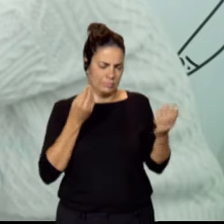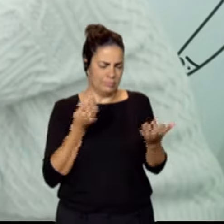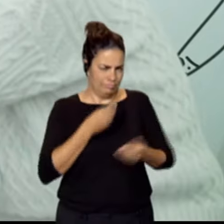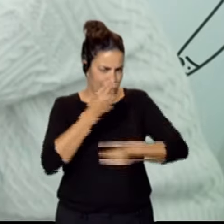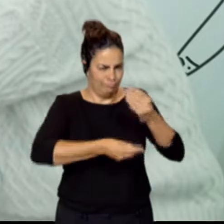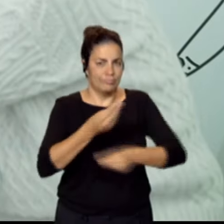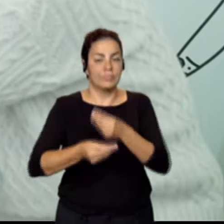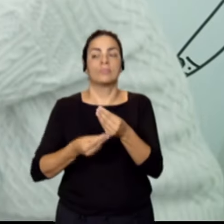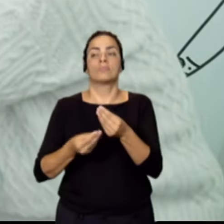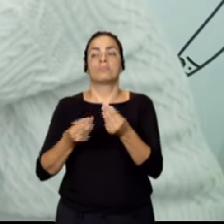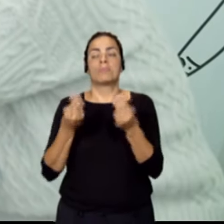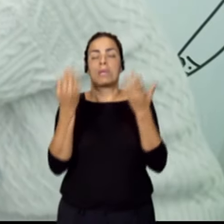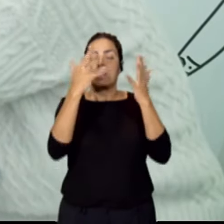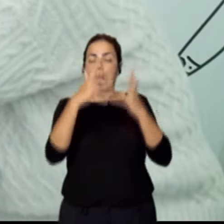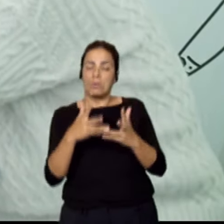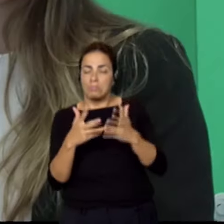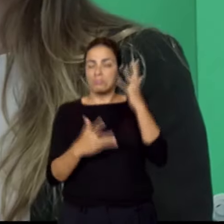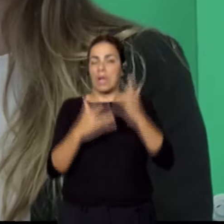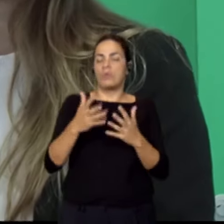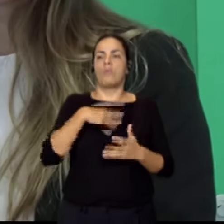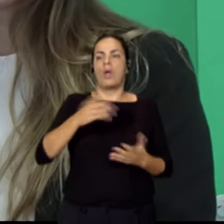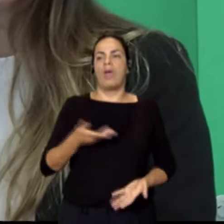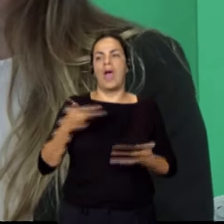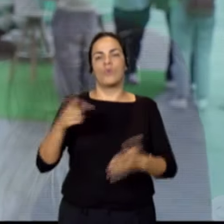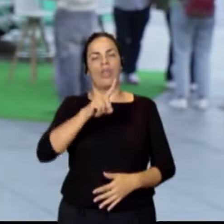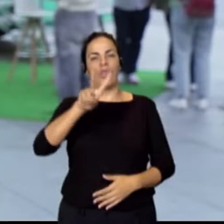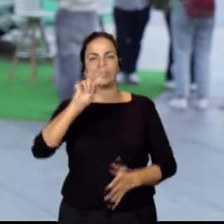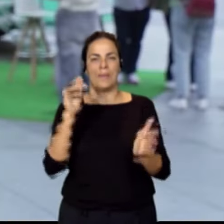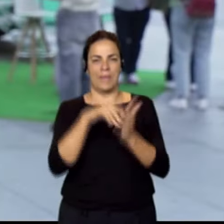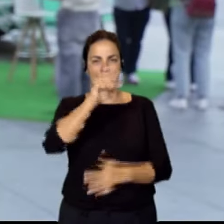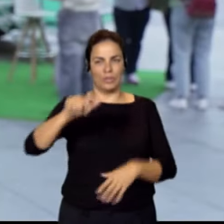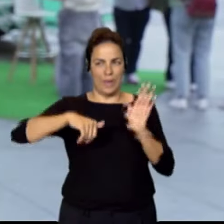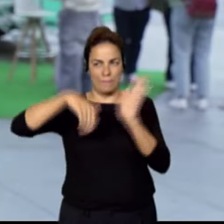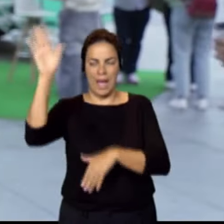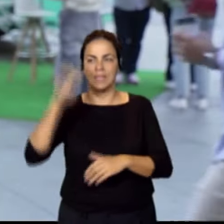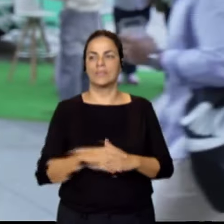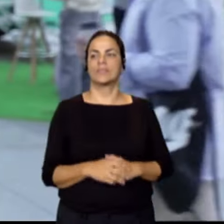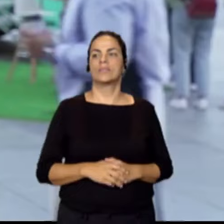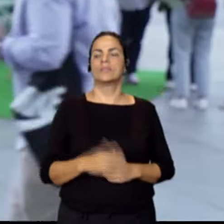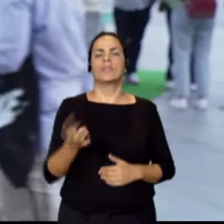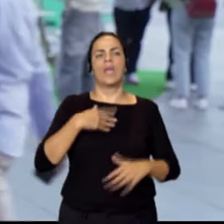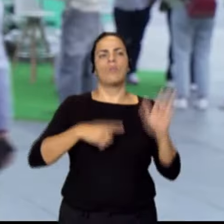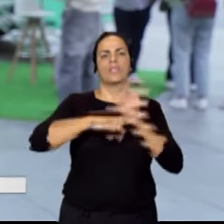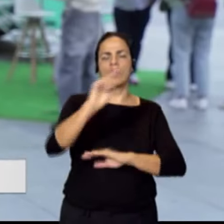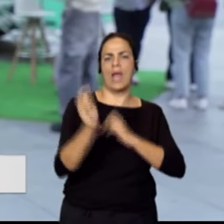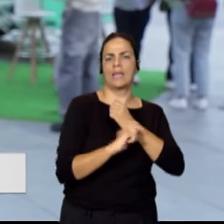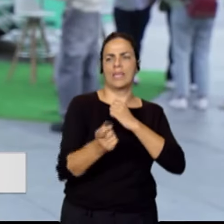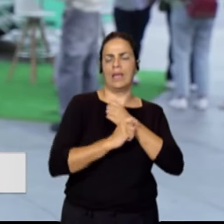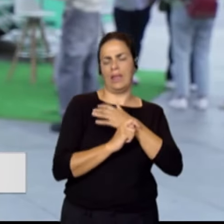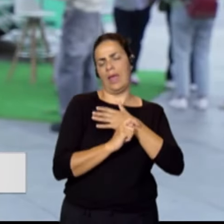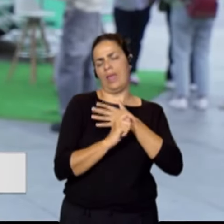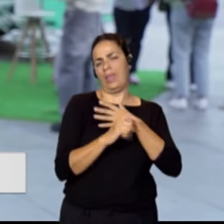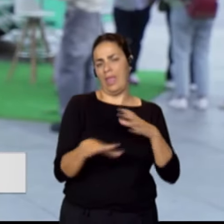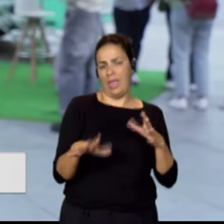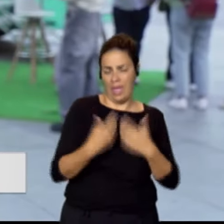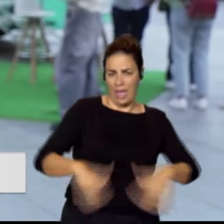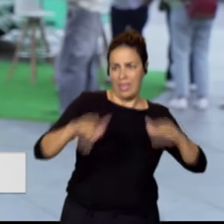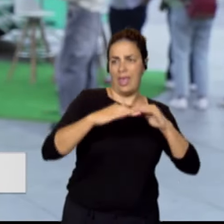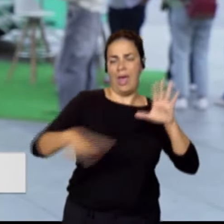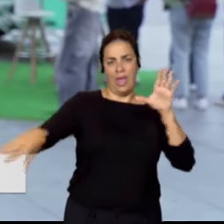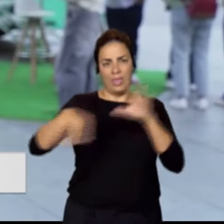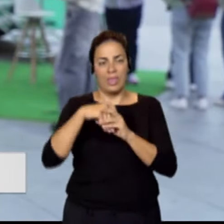de 12,000 personas desarrollar estrategia de diversidad equidad e inclusión en el seno de las compañías para